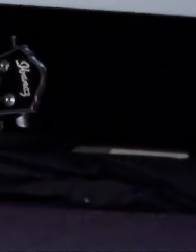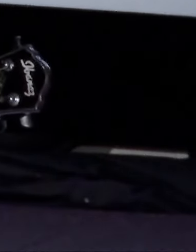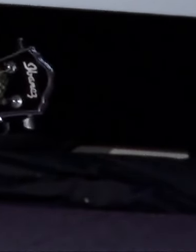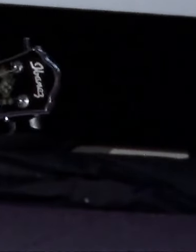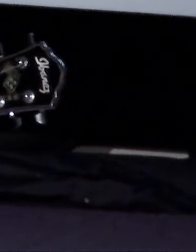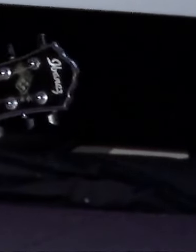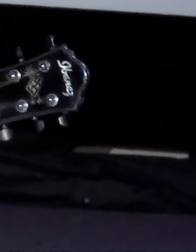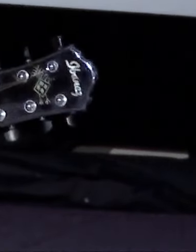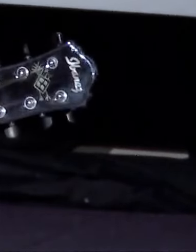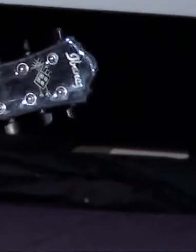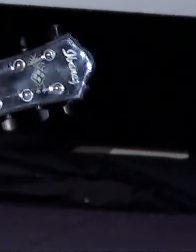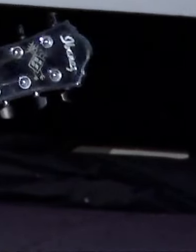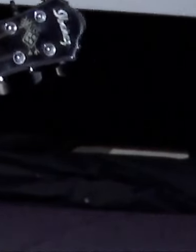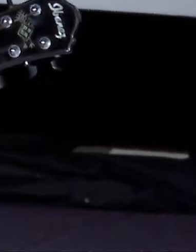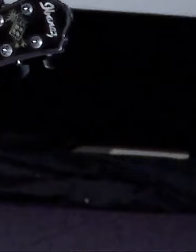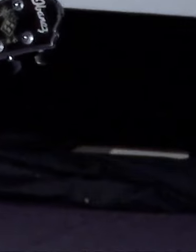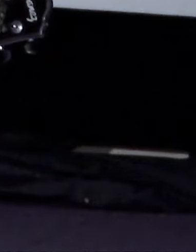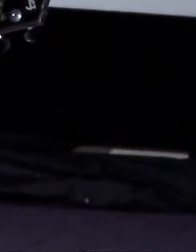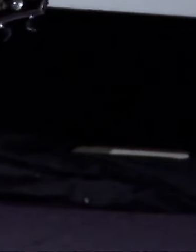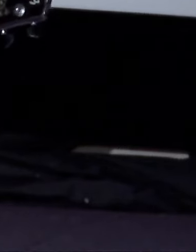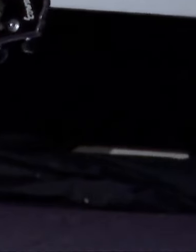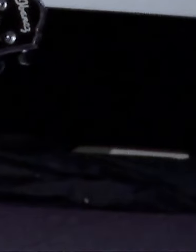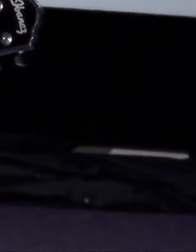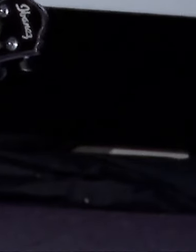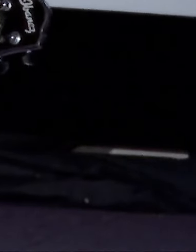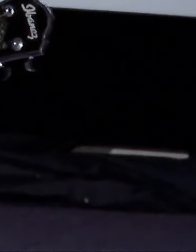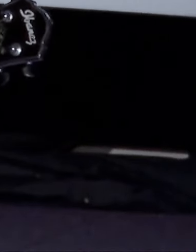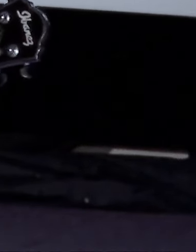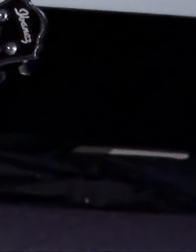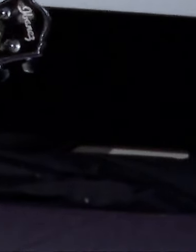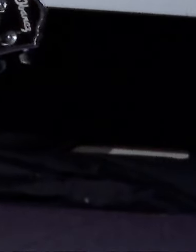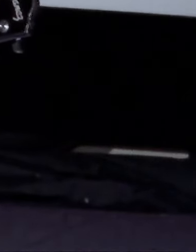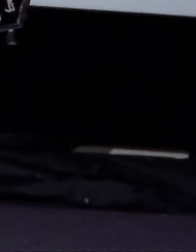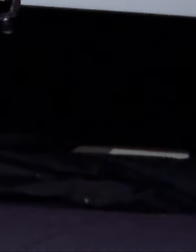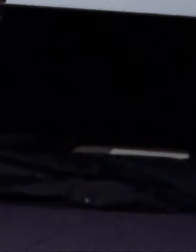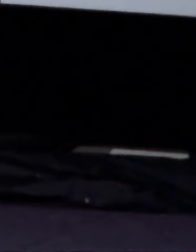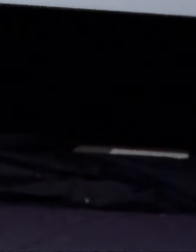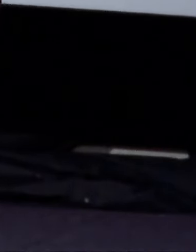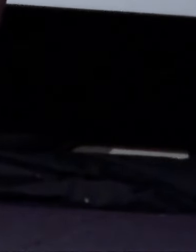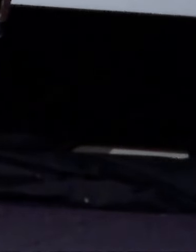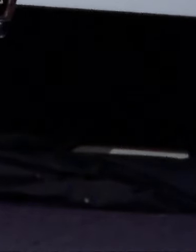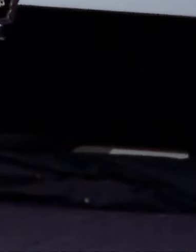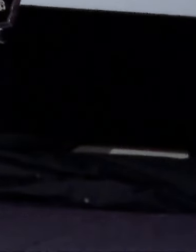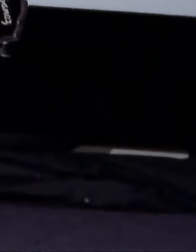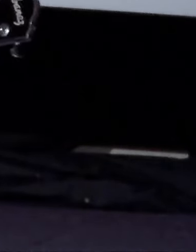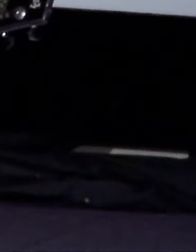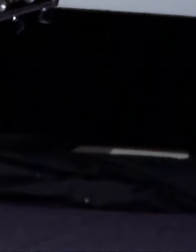chavej maruyonis tapetenej riati zehki visavki cholome